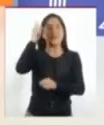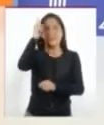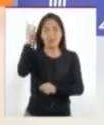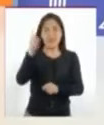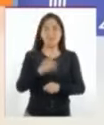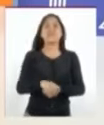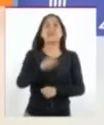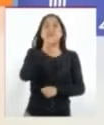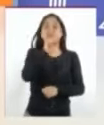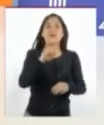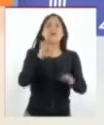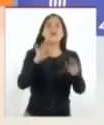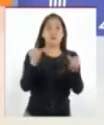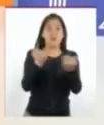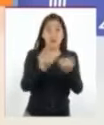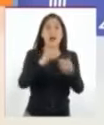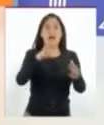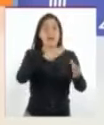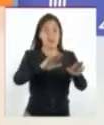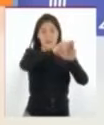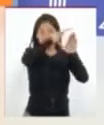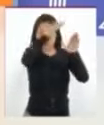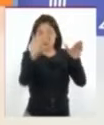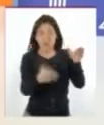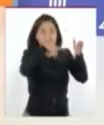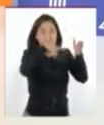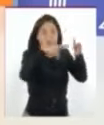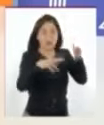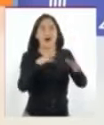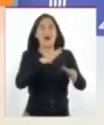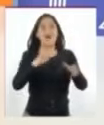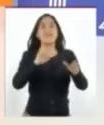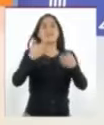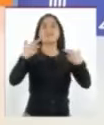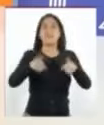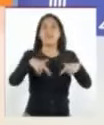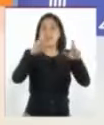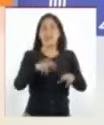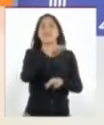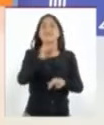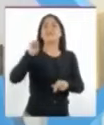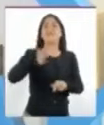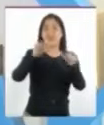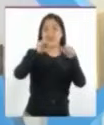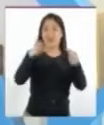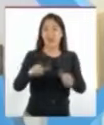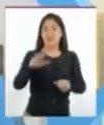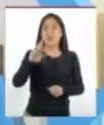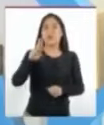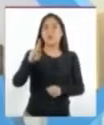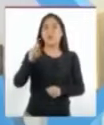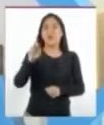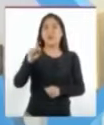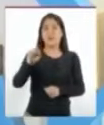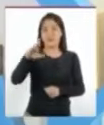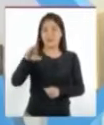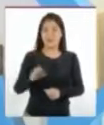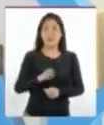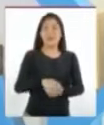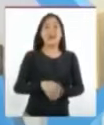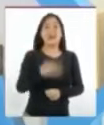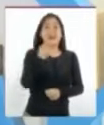Además, plasmaron en las cavernas representaciones consideradas arte rupestre. El periodo de